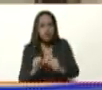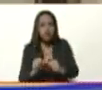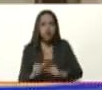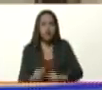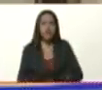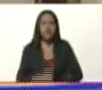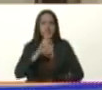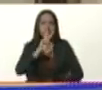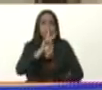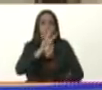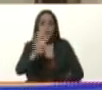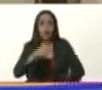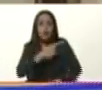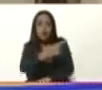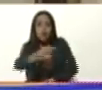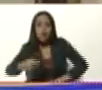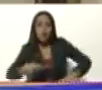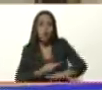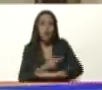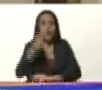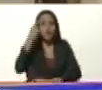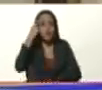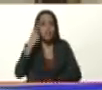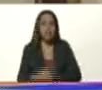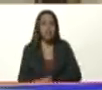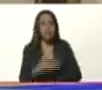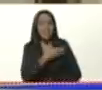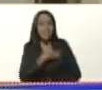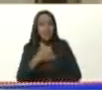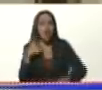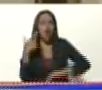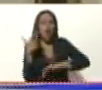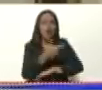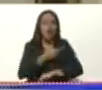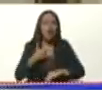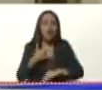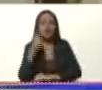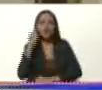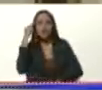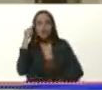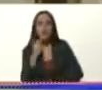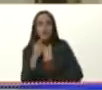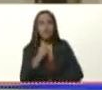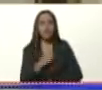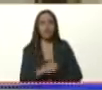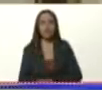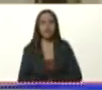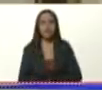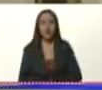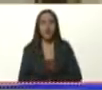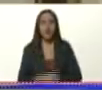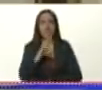de clínicas y empresas privadas. Una correcta coordinación.